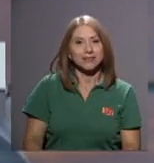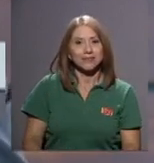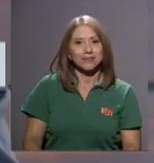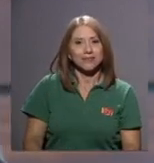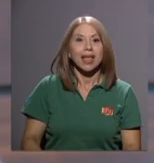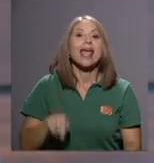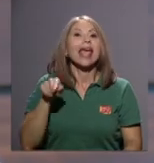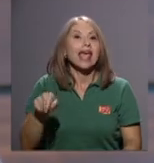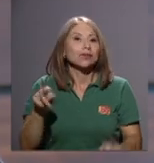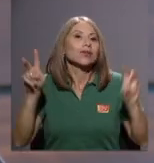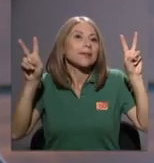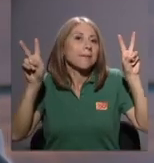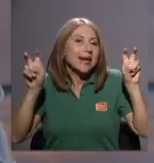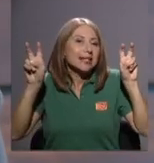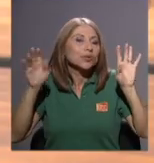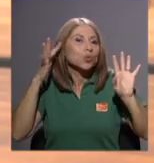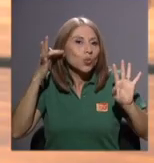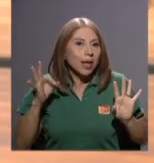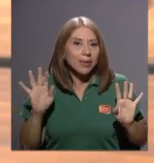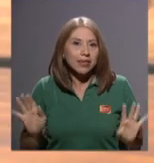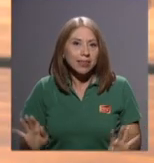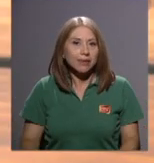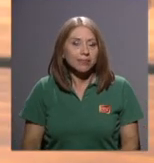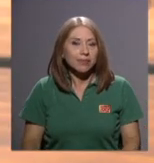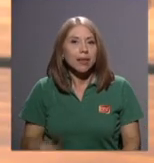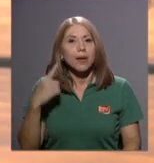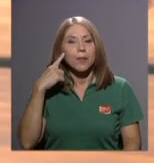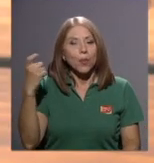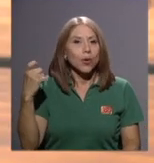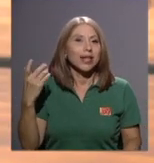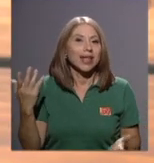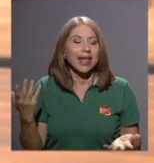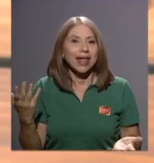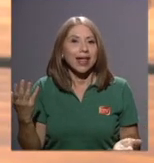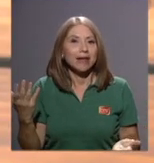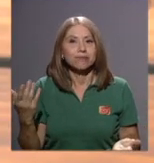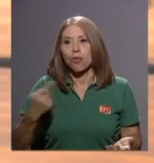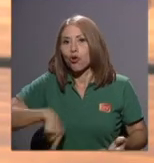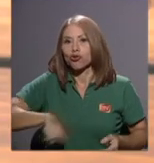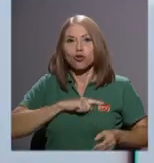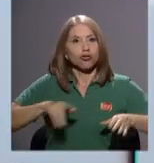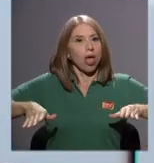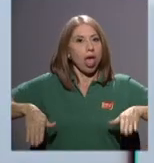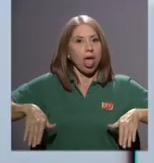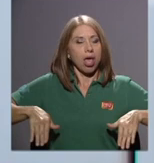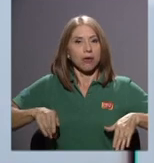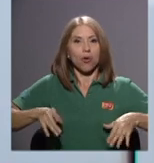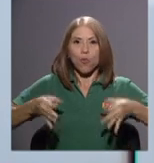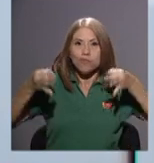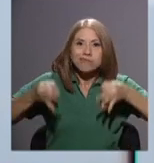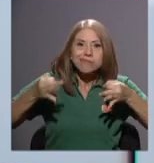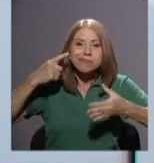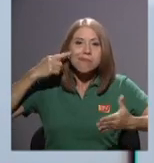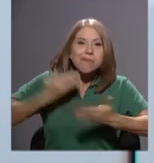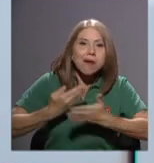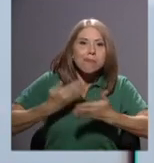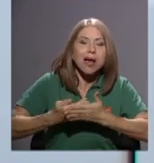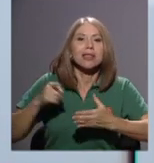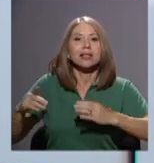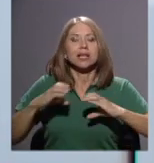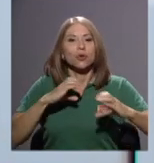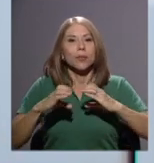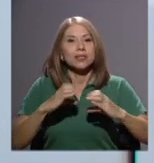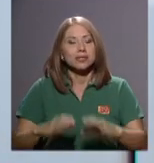que esto es presuntamente, Adalid, porque no tenemos datos fehacientes de esas conversaciones como